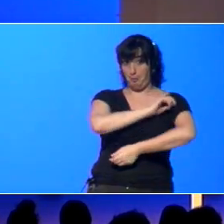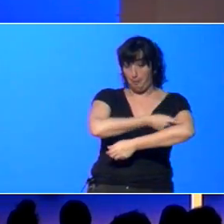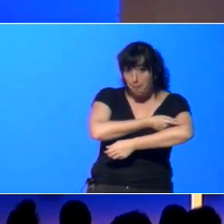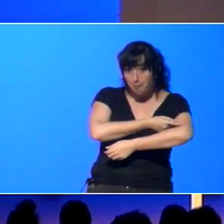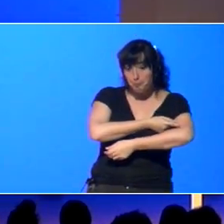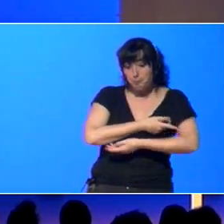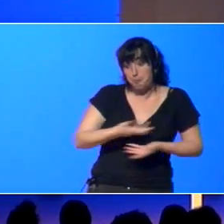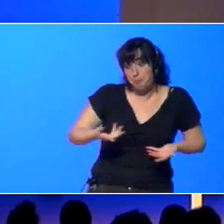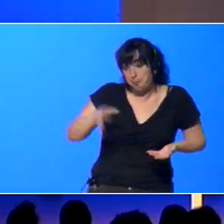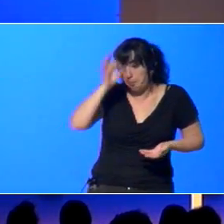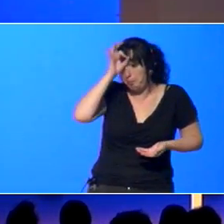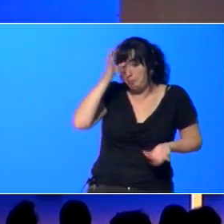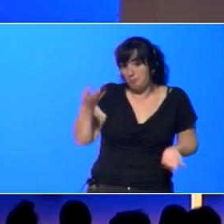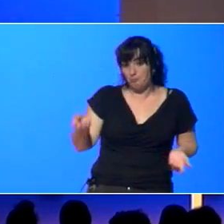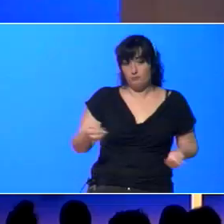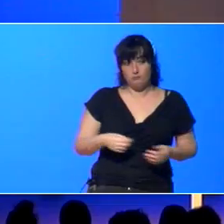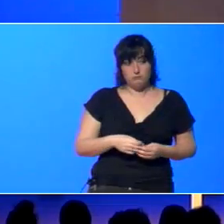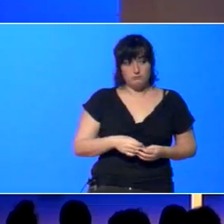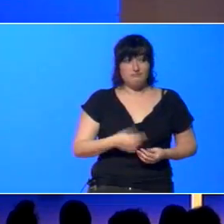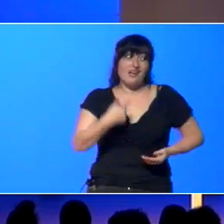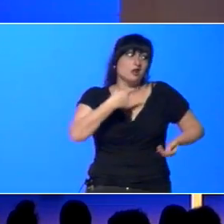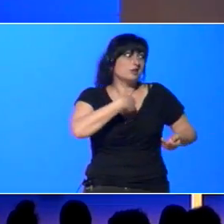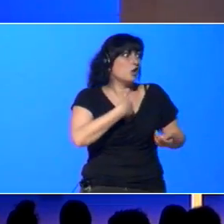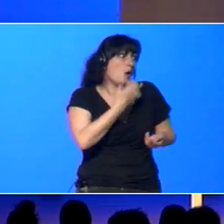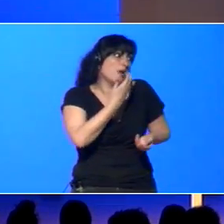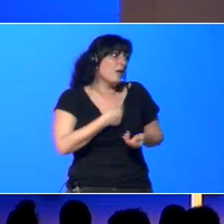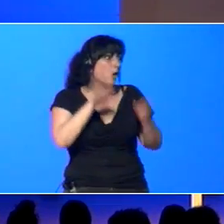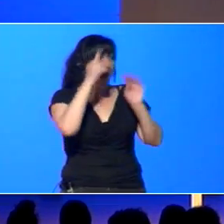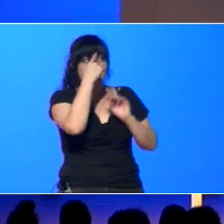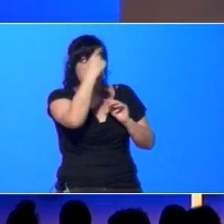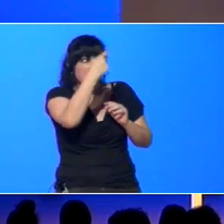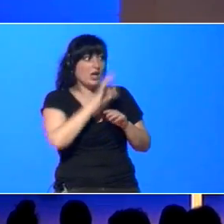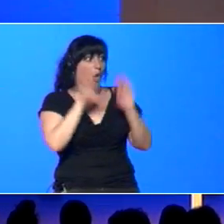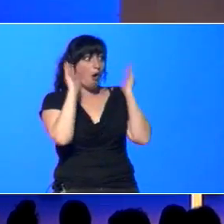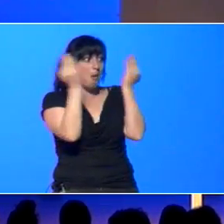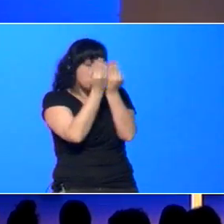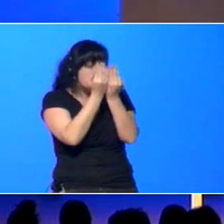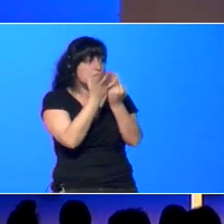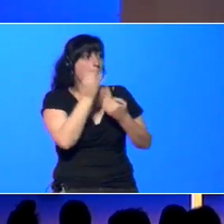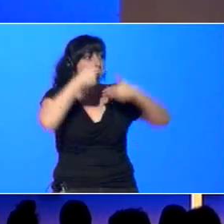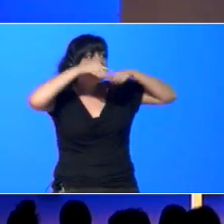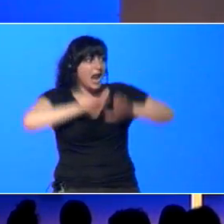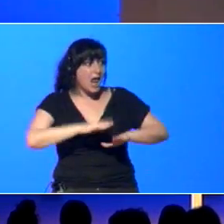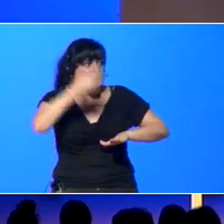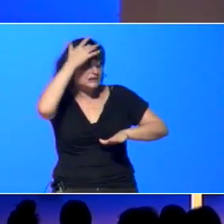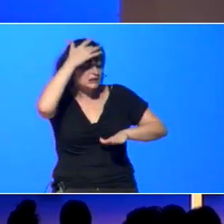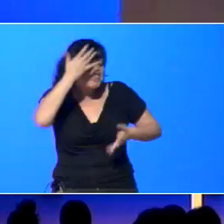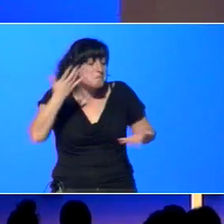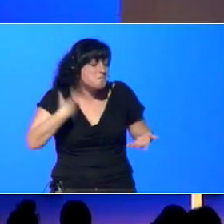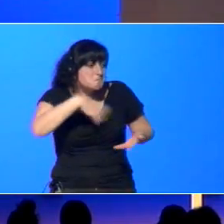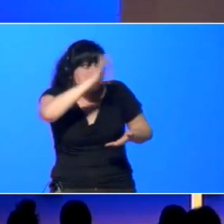la educación física, no, es que yo de Asperger o de espinas bífidas o de parálisis cerebral no tengo ni idea. Uf, yo